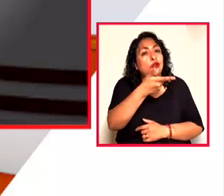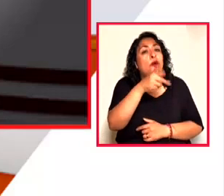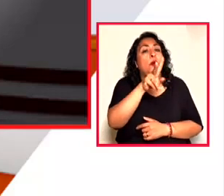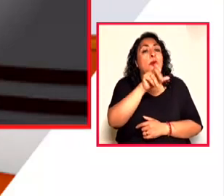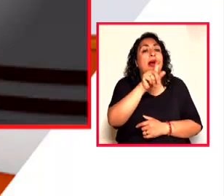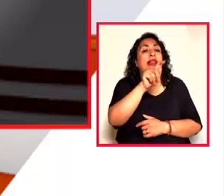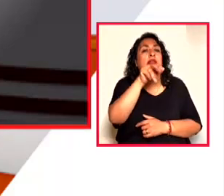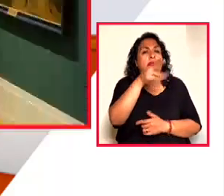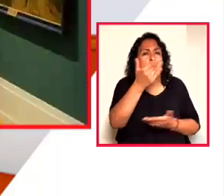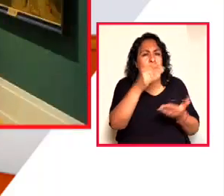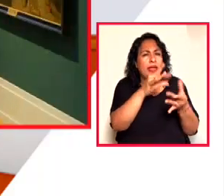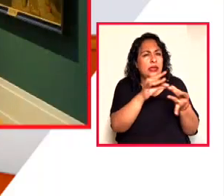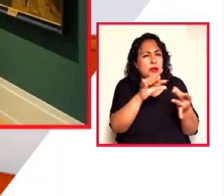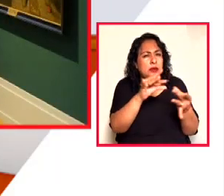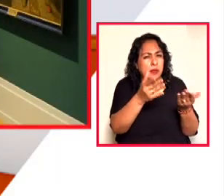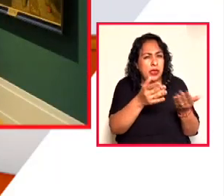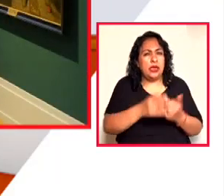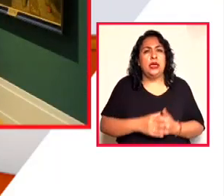platícanos.